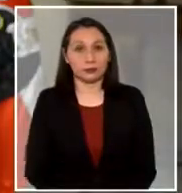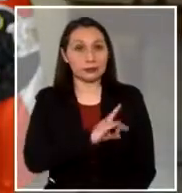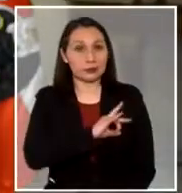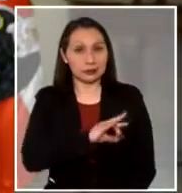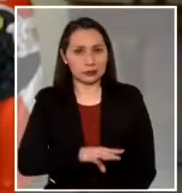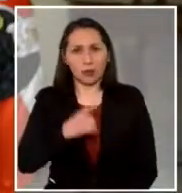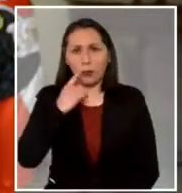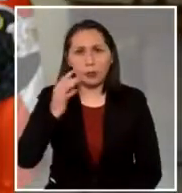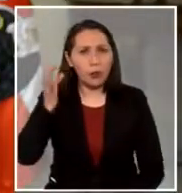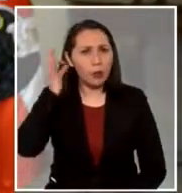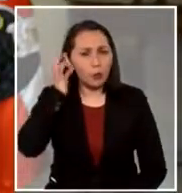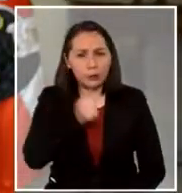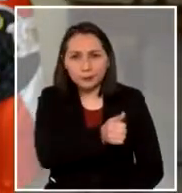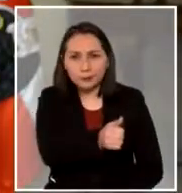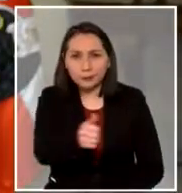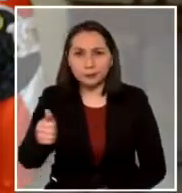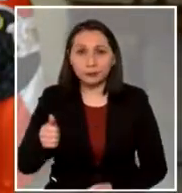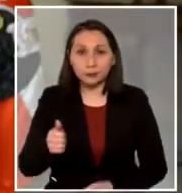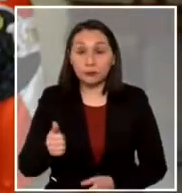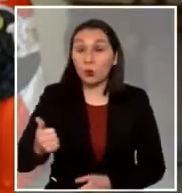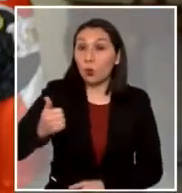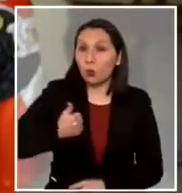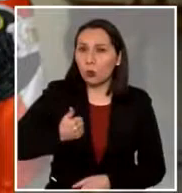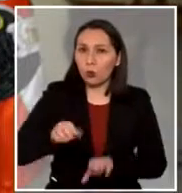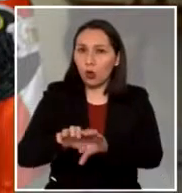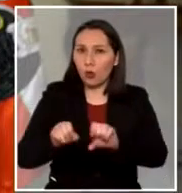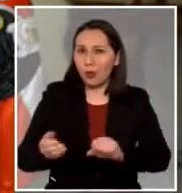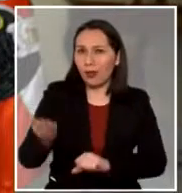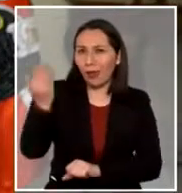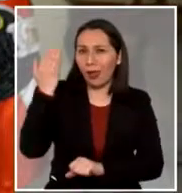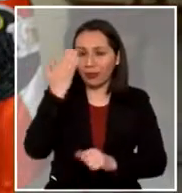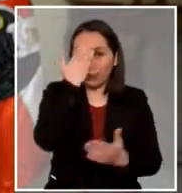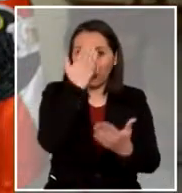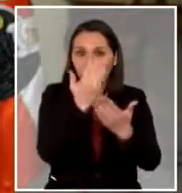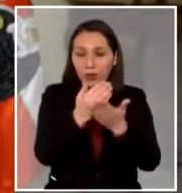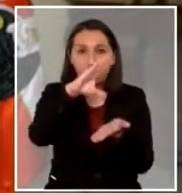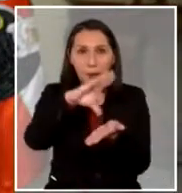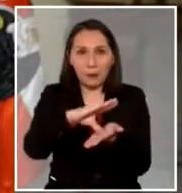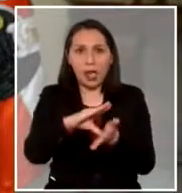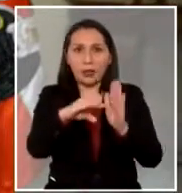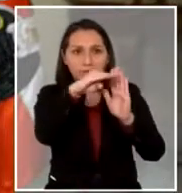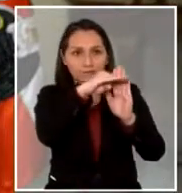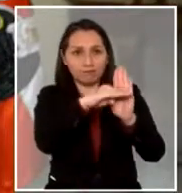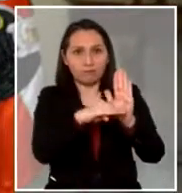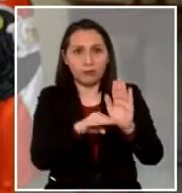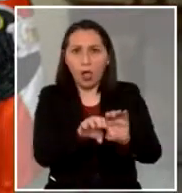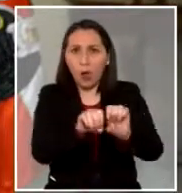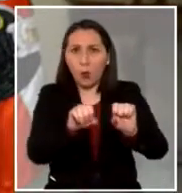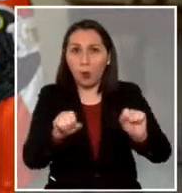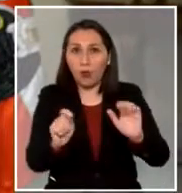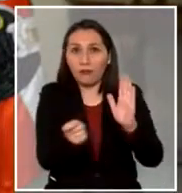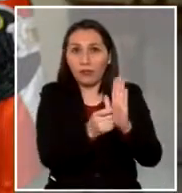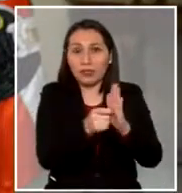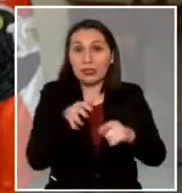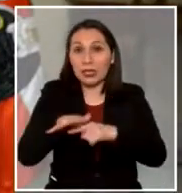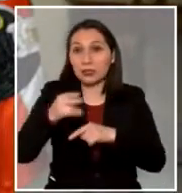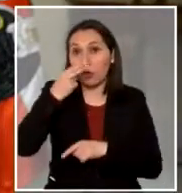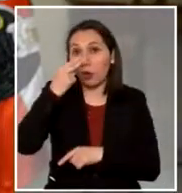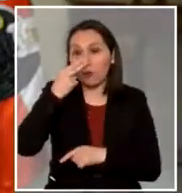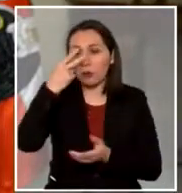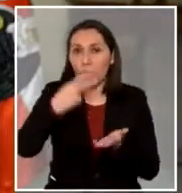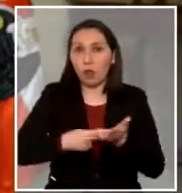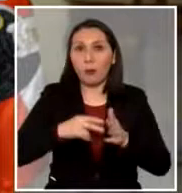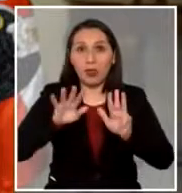chilenas y chilenos cumpliendo con el compromiso suscrito ante el país y con el itinerario que nos fijamos el 15 de noviembre de